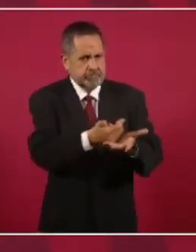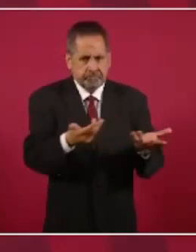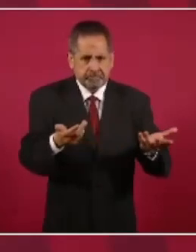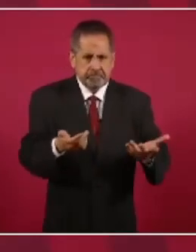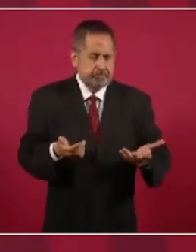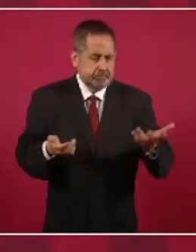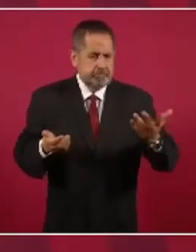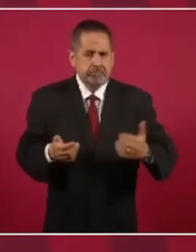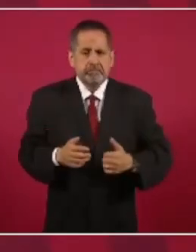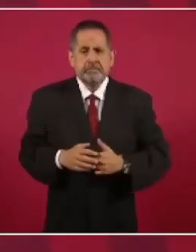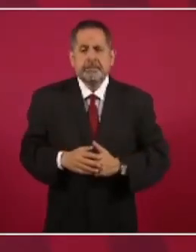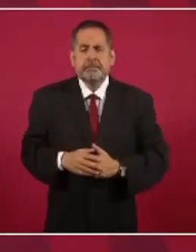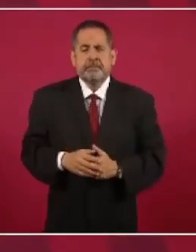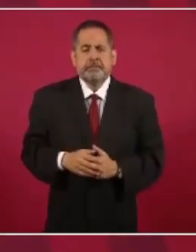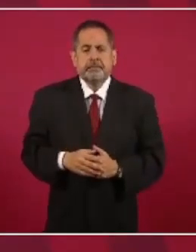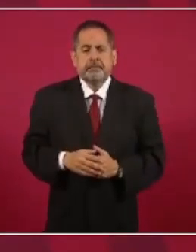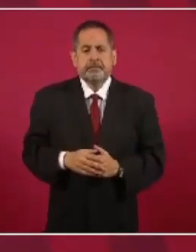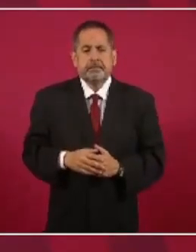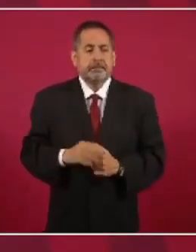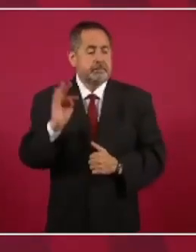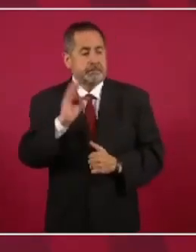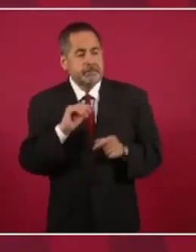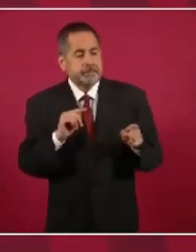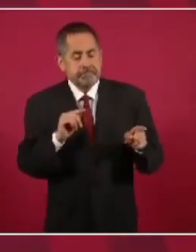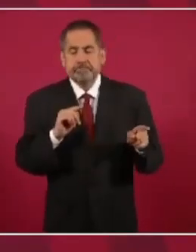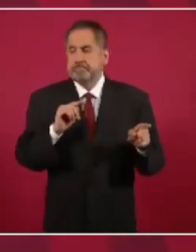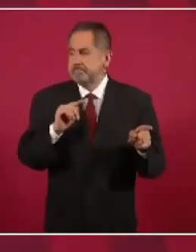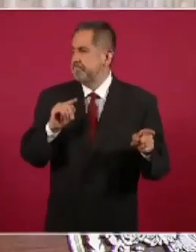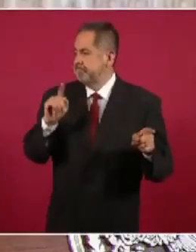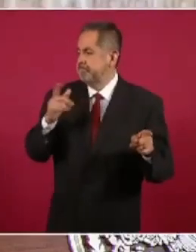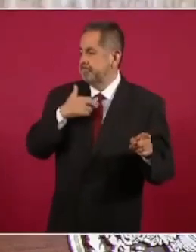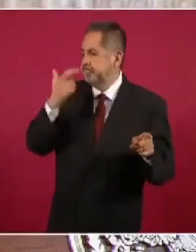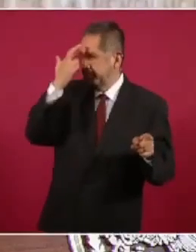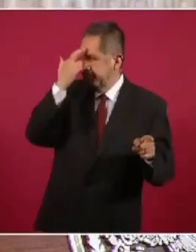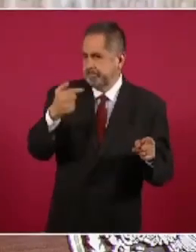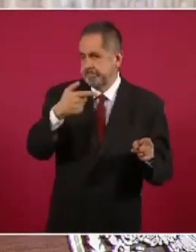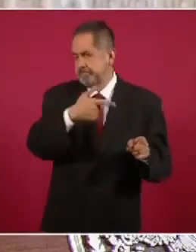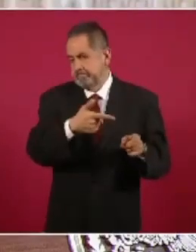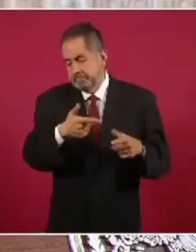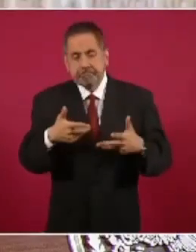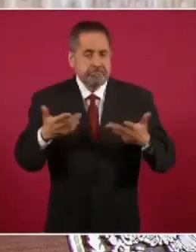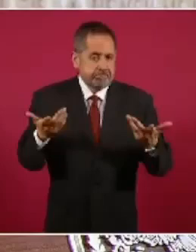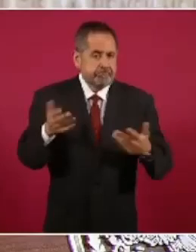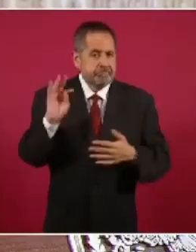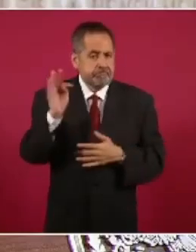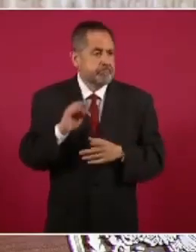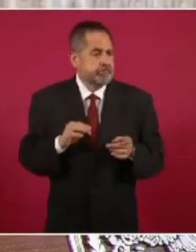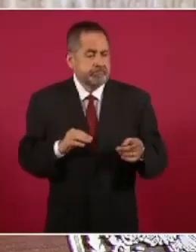y que tengan razón porque son